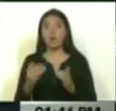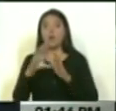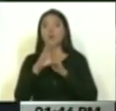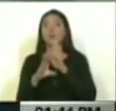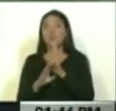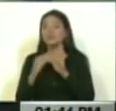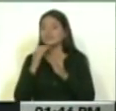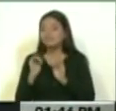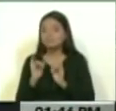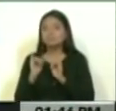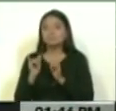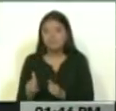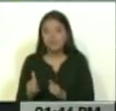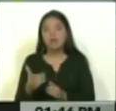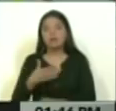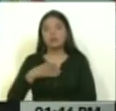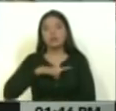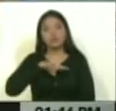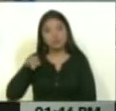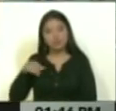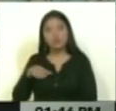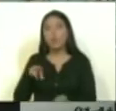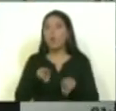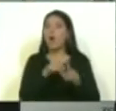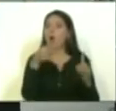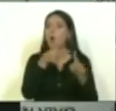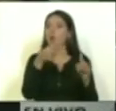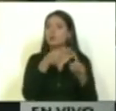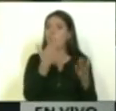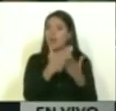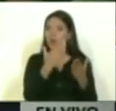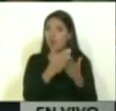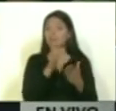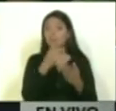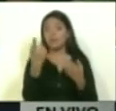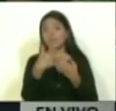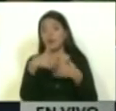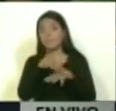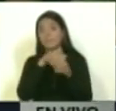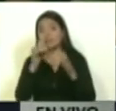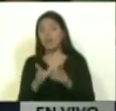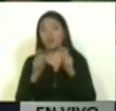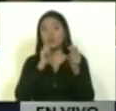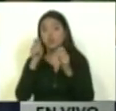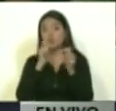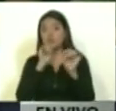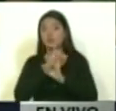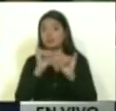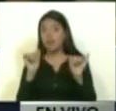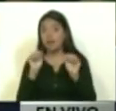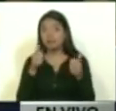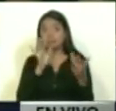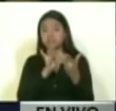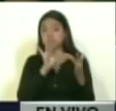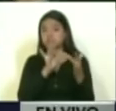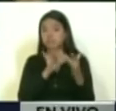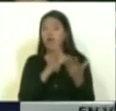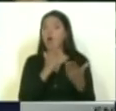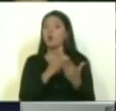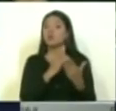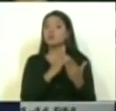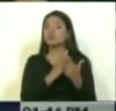introductorio. Nosotros con el Hotel Escuela, que forma parte también del Ministerio de Turismo, ya articulamos y el Hotel Escuela